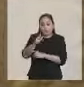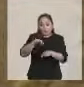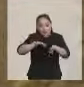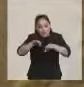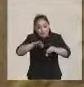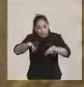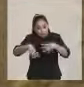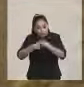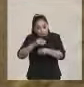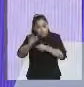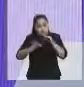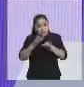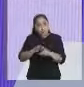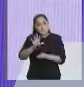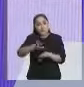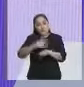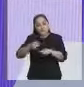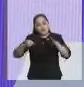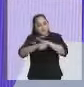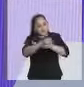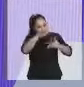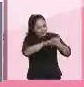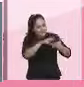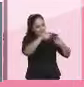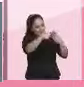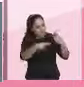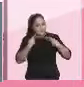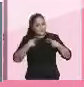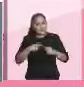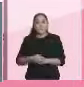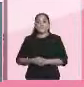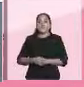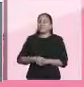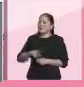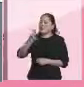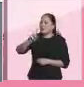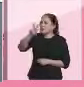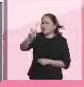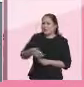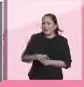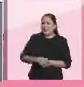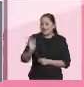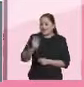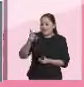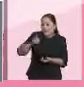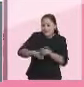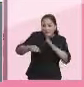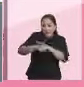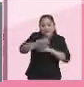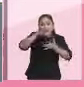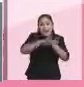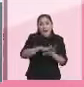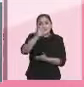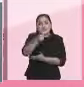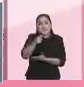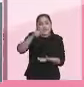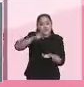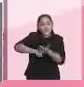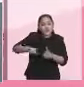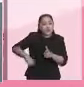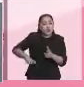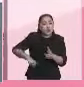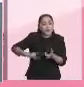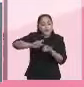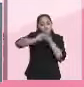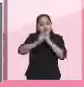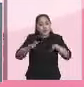Ricardo Anaya. A ver, eso no es cierto. Si están en la cárcel esos gobernadores, es porque hubo transición en esos estados, porque les